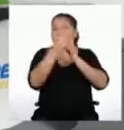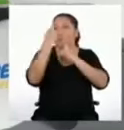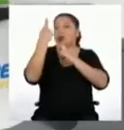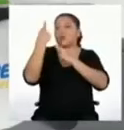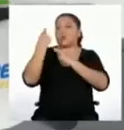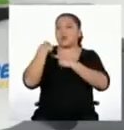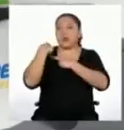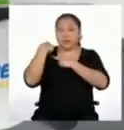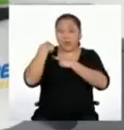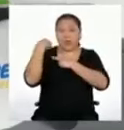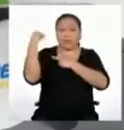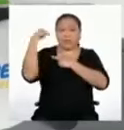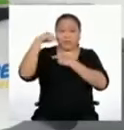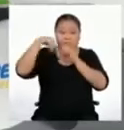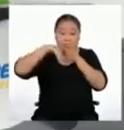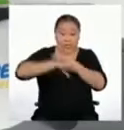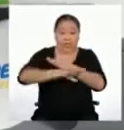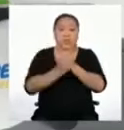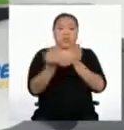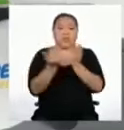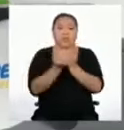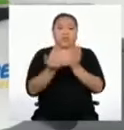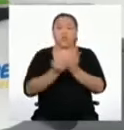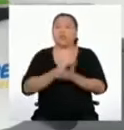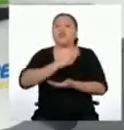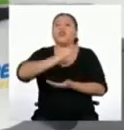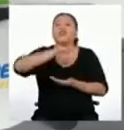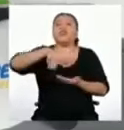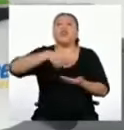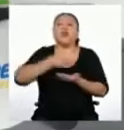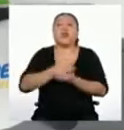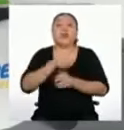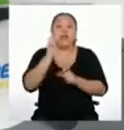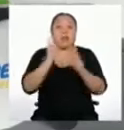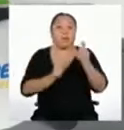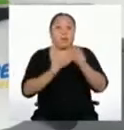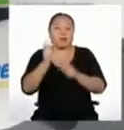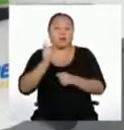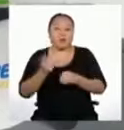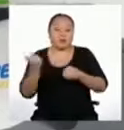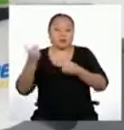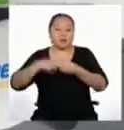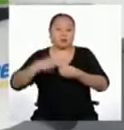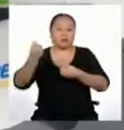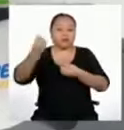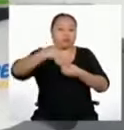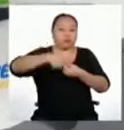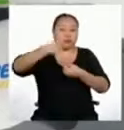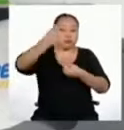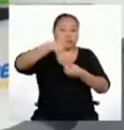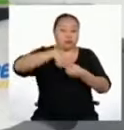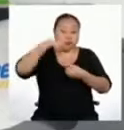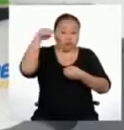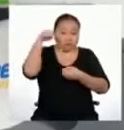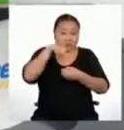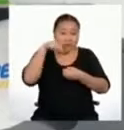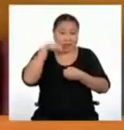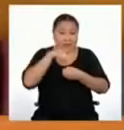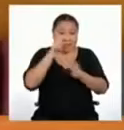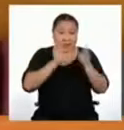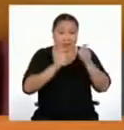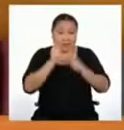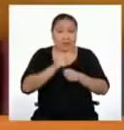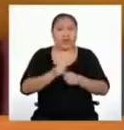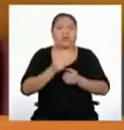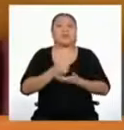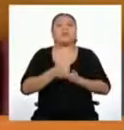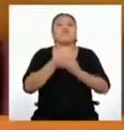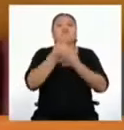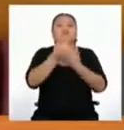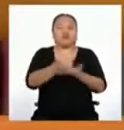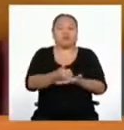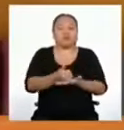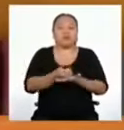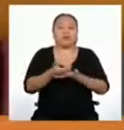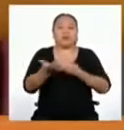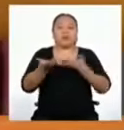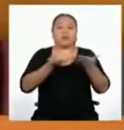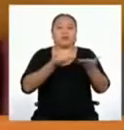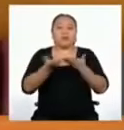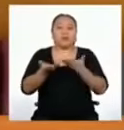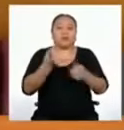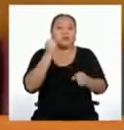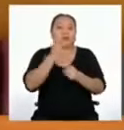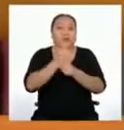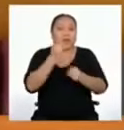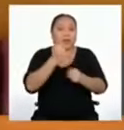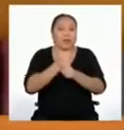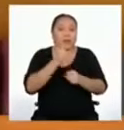Todas las personas que interactúan en el edificio forman la estructura que hace posible el funcionamiento de nuestro colegio. Así ocurrirá